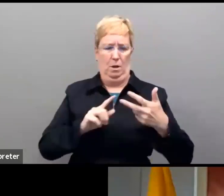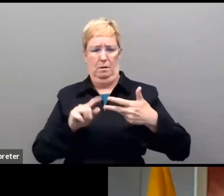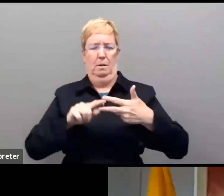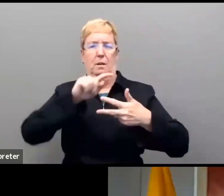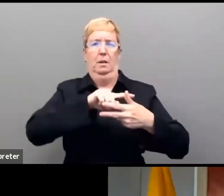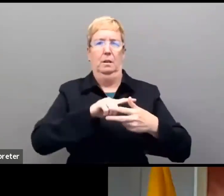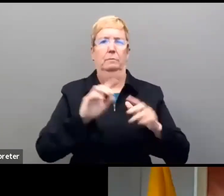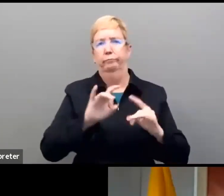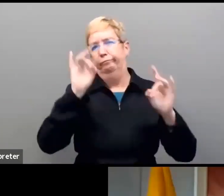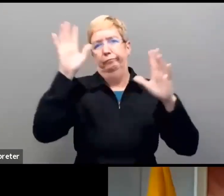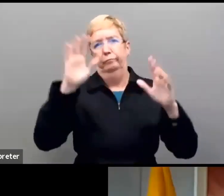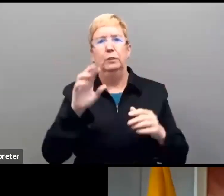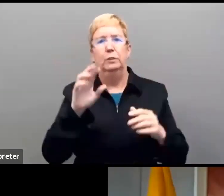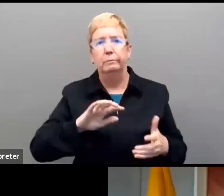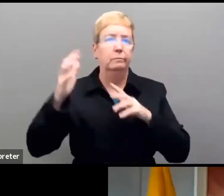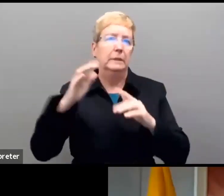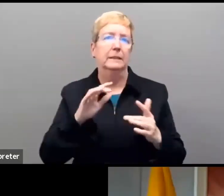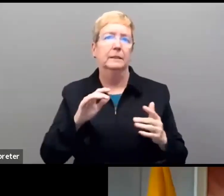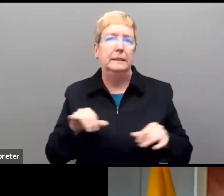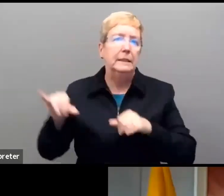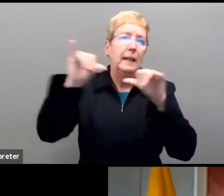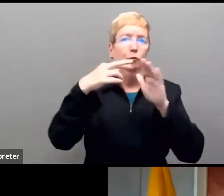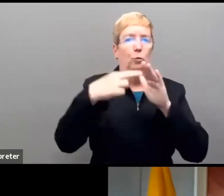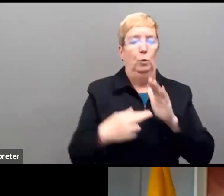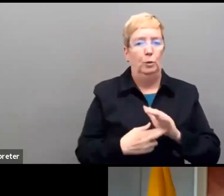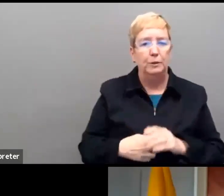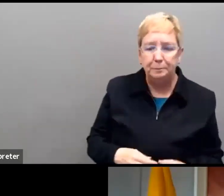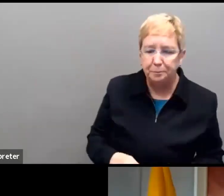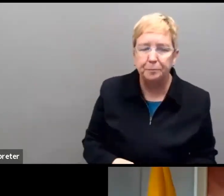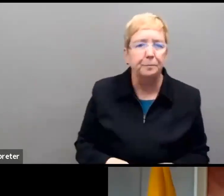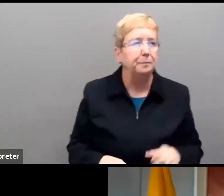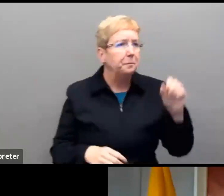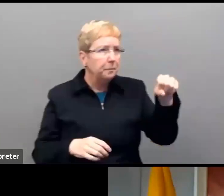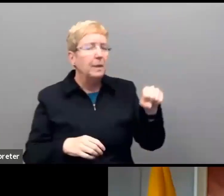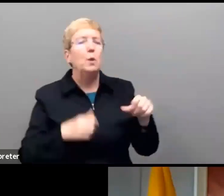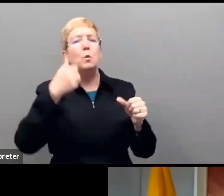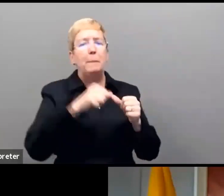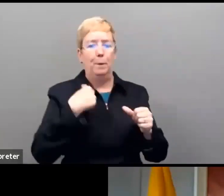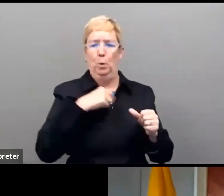cirugías selectivas y los estándares de crisis. Gracias, señora gobernadora. Muy buena pregunta.